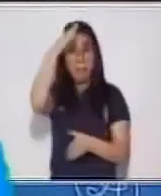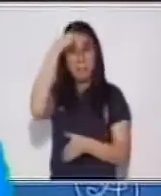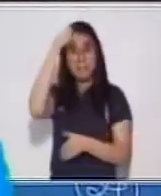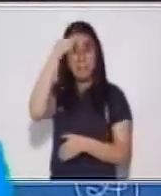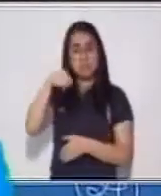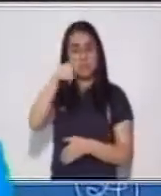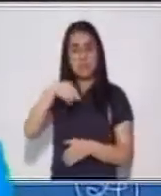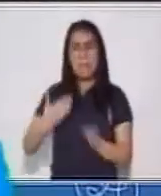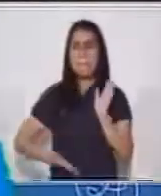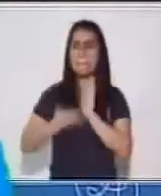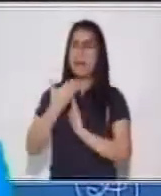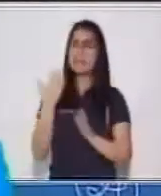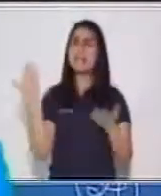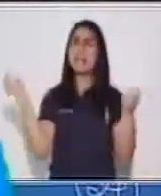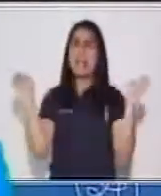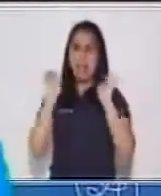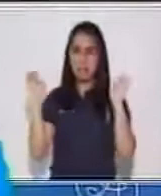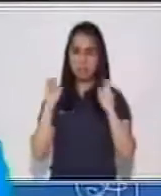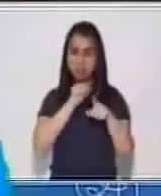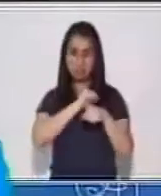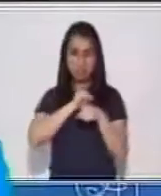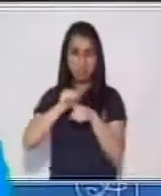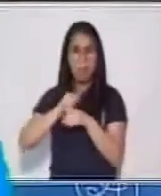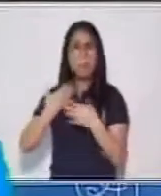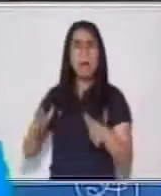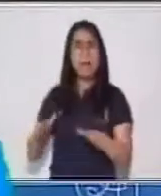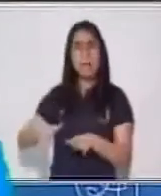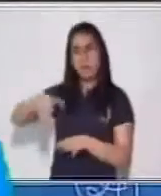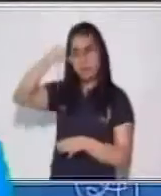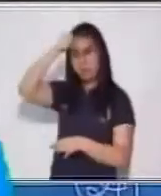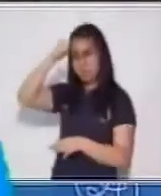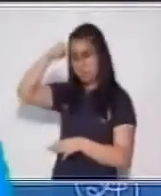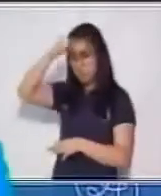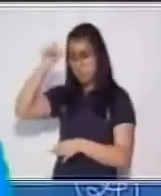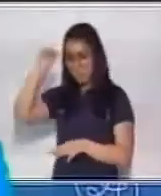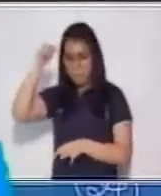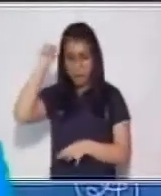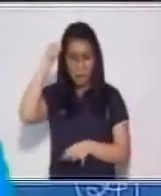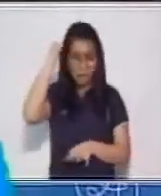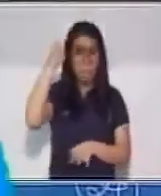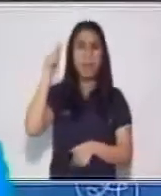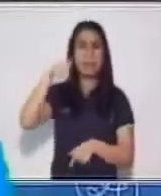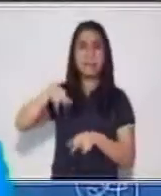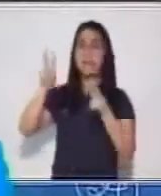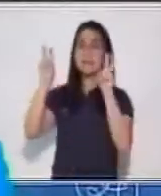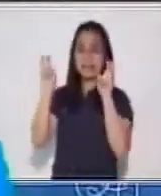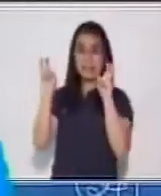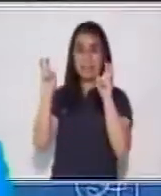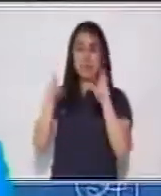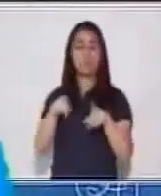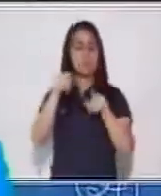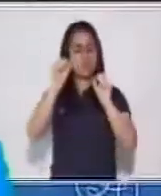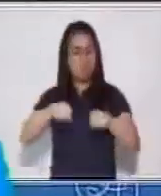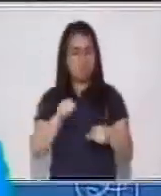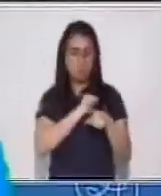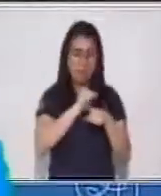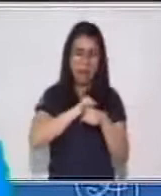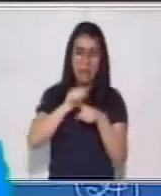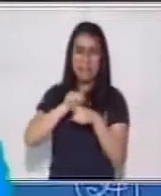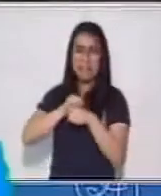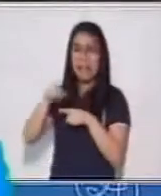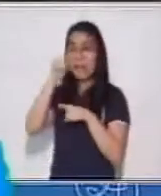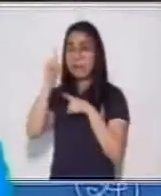todo el conocimiento que realizamos hoy con razones trigonométricas. Realicen todas sus actividades y vayan guardándolas